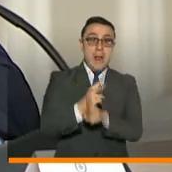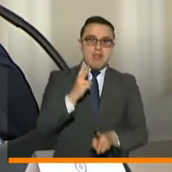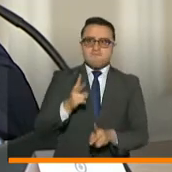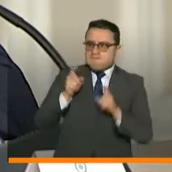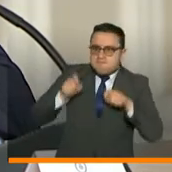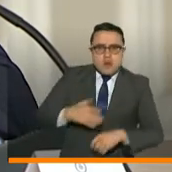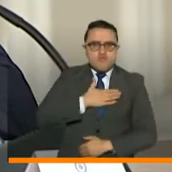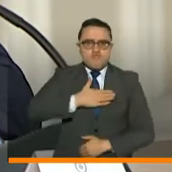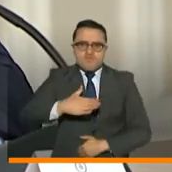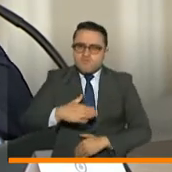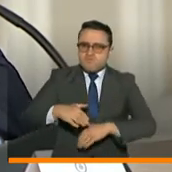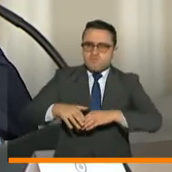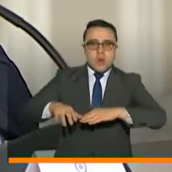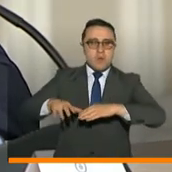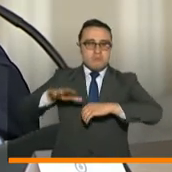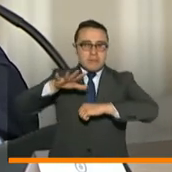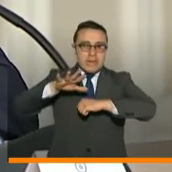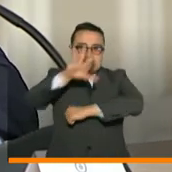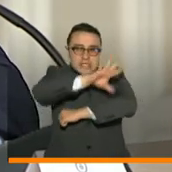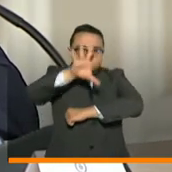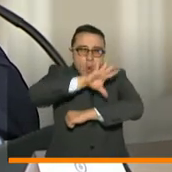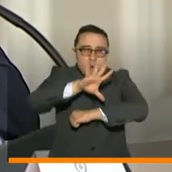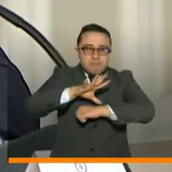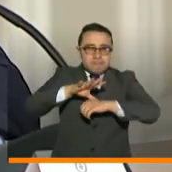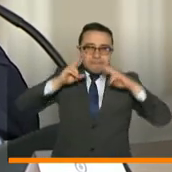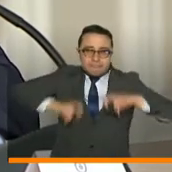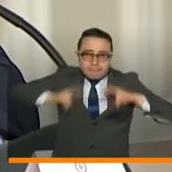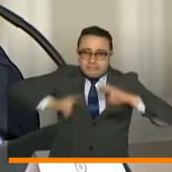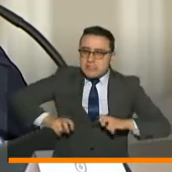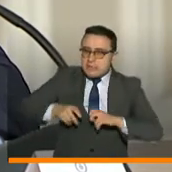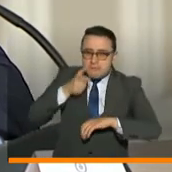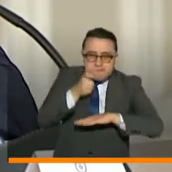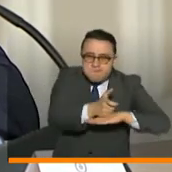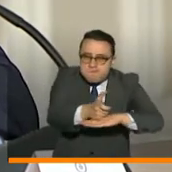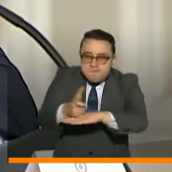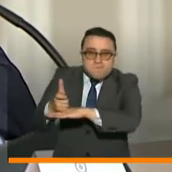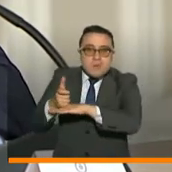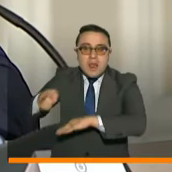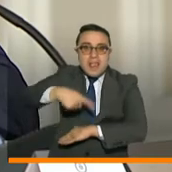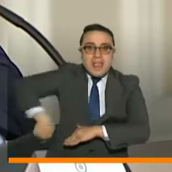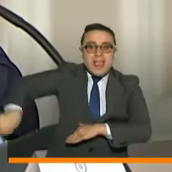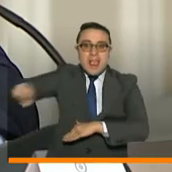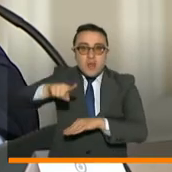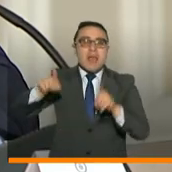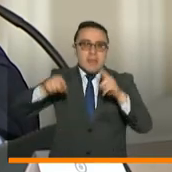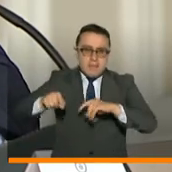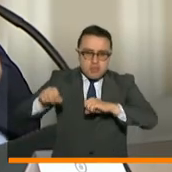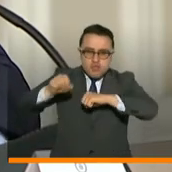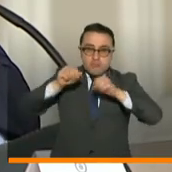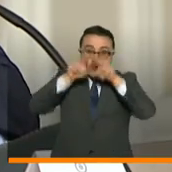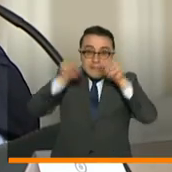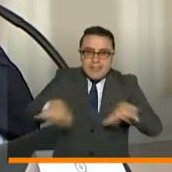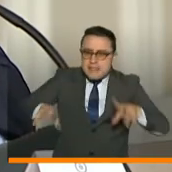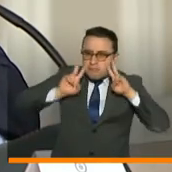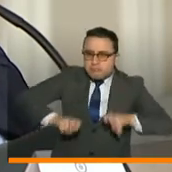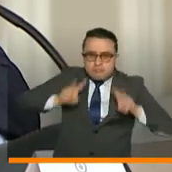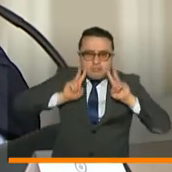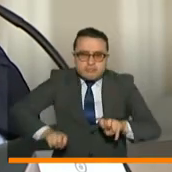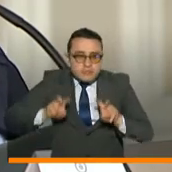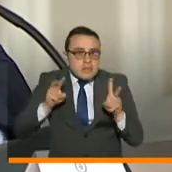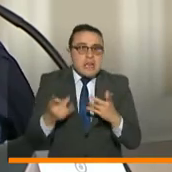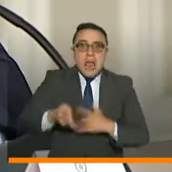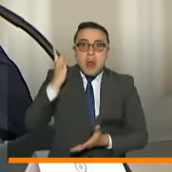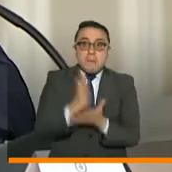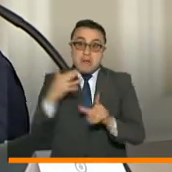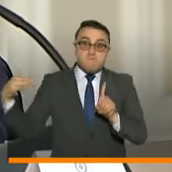capacidades de inteligencia del c4 para estar monitoreando tanto el ciberespacio como los territorios para evitar cualquier tipo de afectación